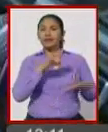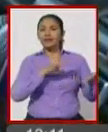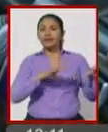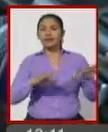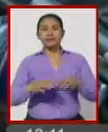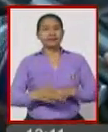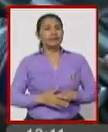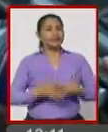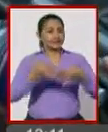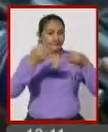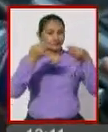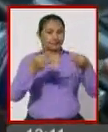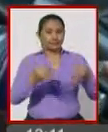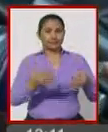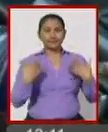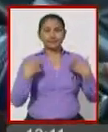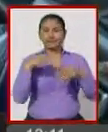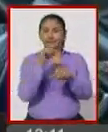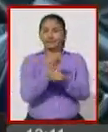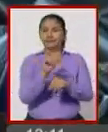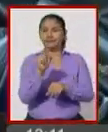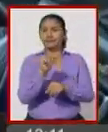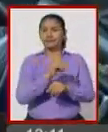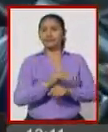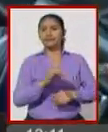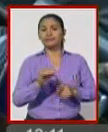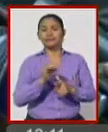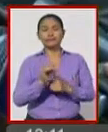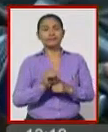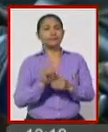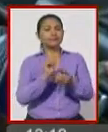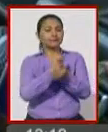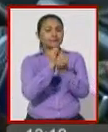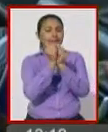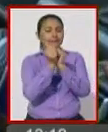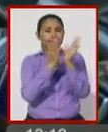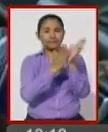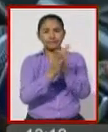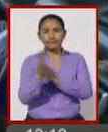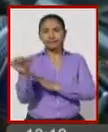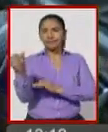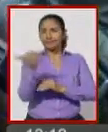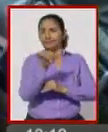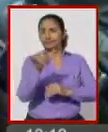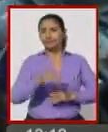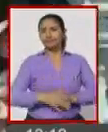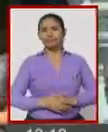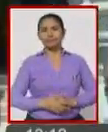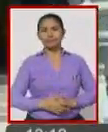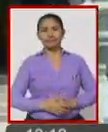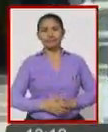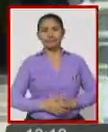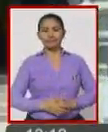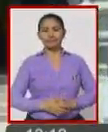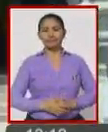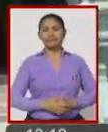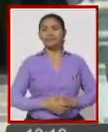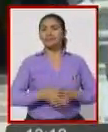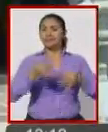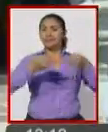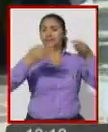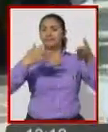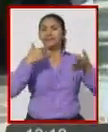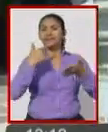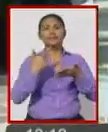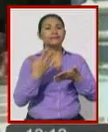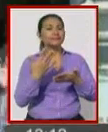a determinar si se lo detiene o no se lo detiene o se adecua a un caso al igual del de Cochabamba. El oficialismo niega que se